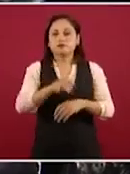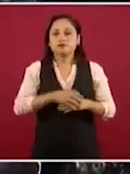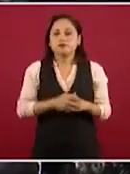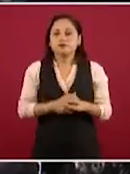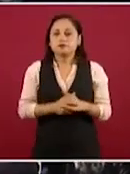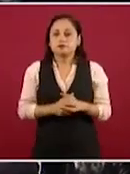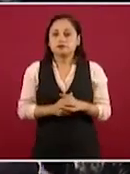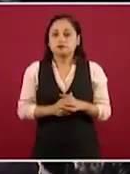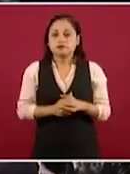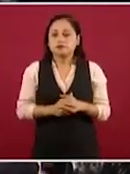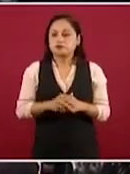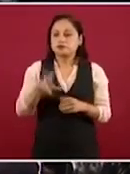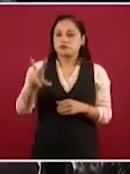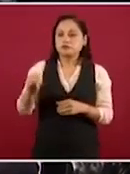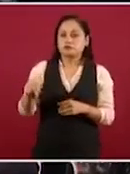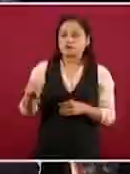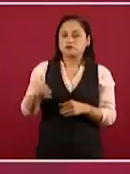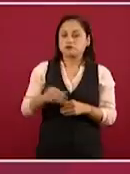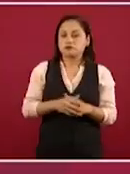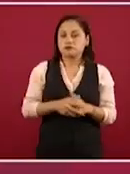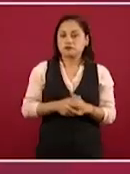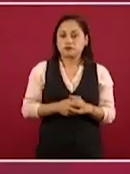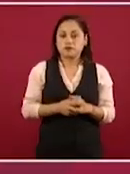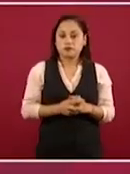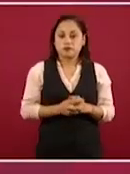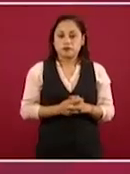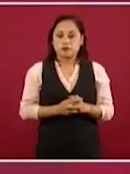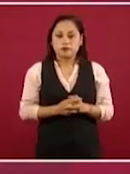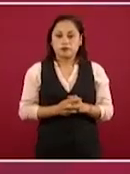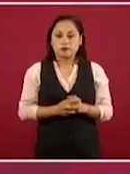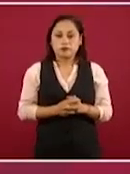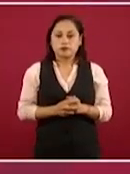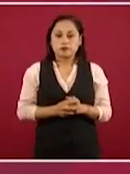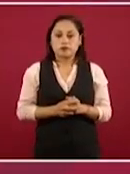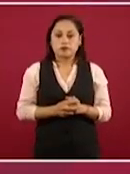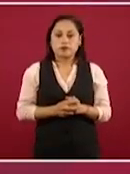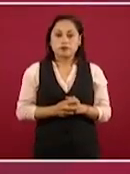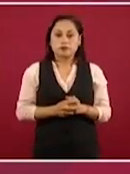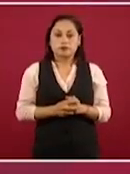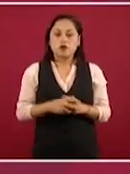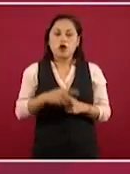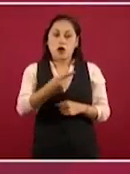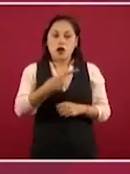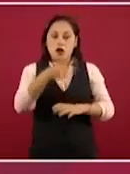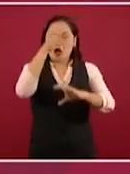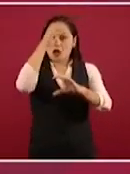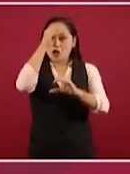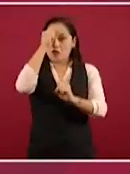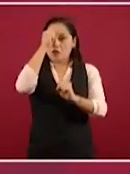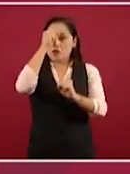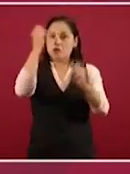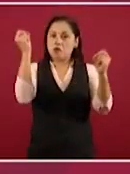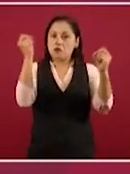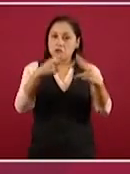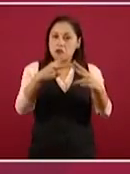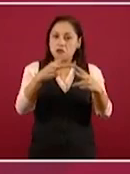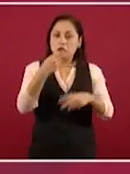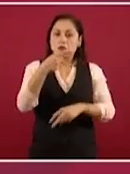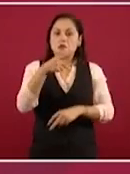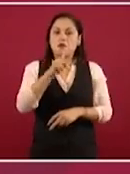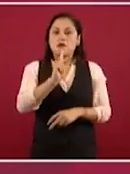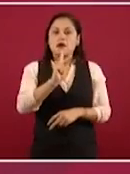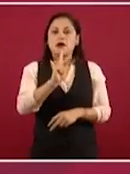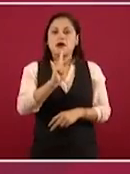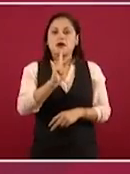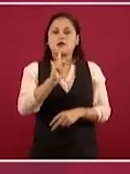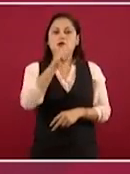No, quedamos en vernos, sí, pero ellos van